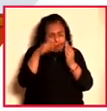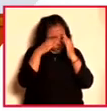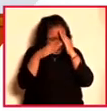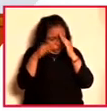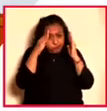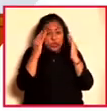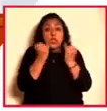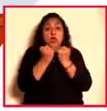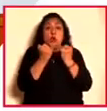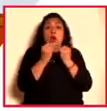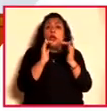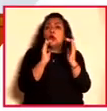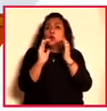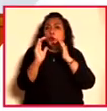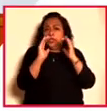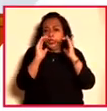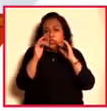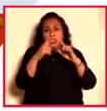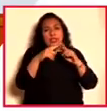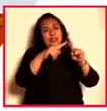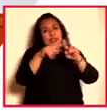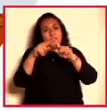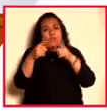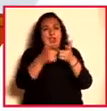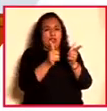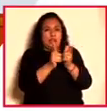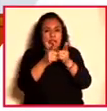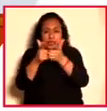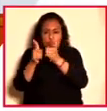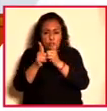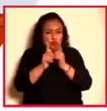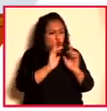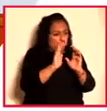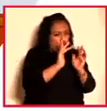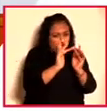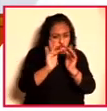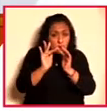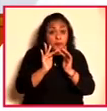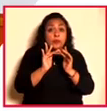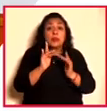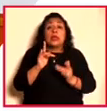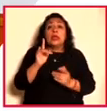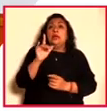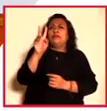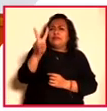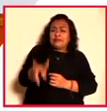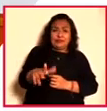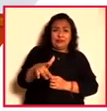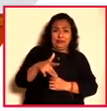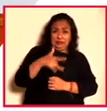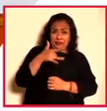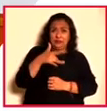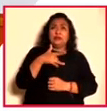también de comunicación entre diversos sectores. Que realmente sientan que hay un foro y un espacio